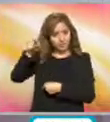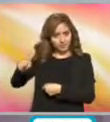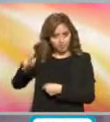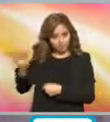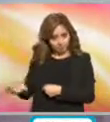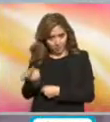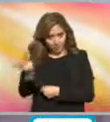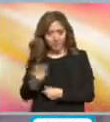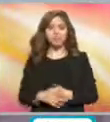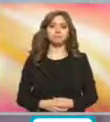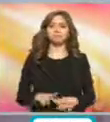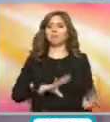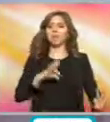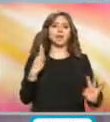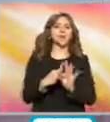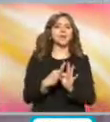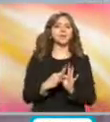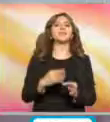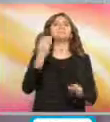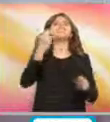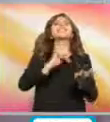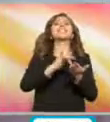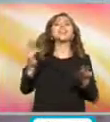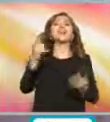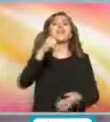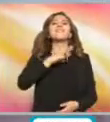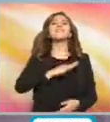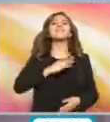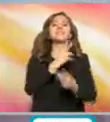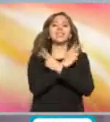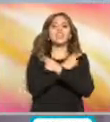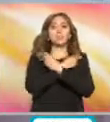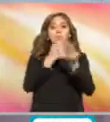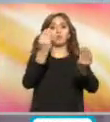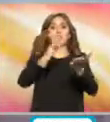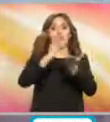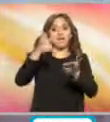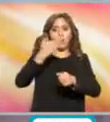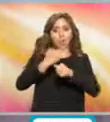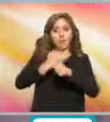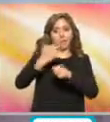Bien. muchísimas Listo. gracias. Muy Felices bien. vacaciones. Gracias por estos tips. Muchas